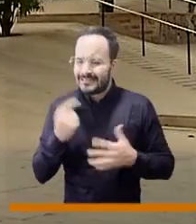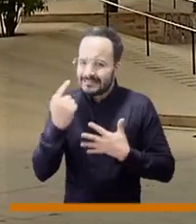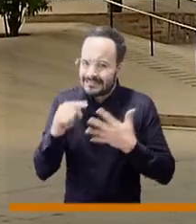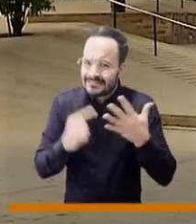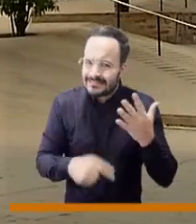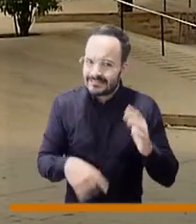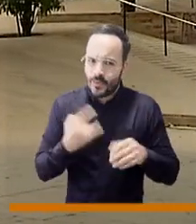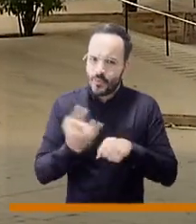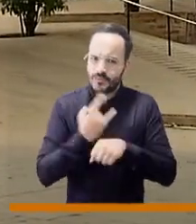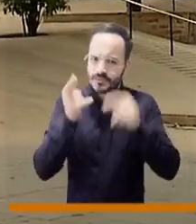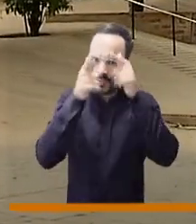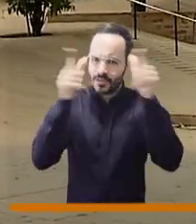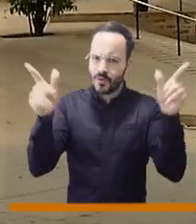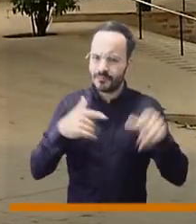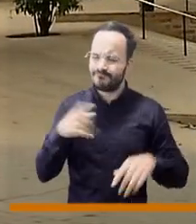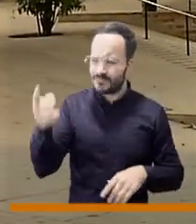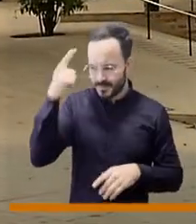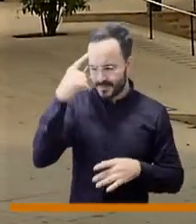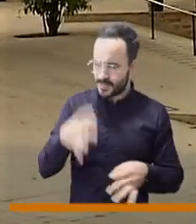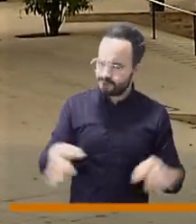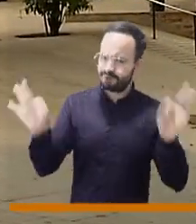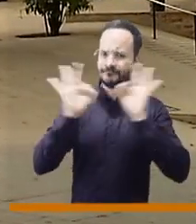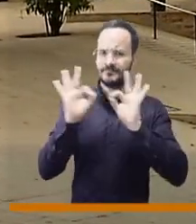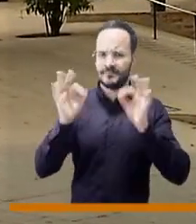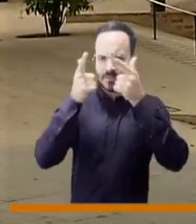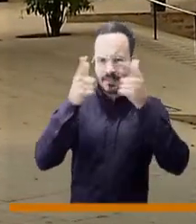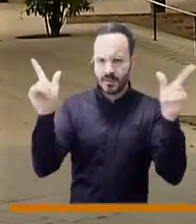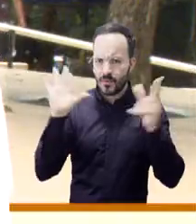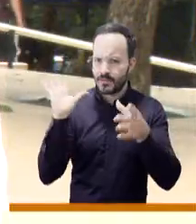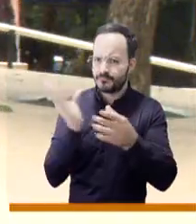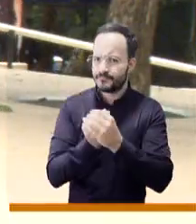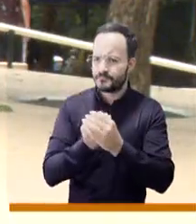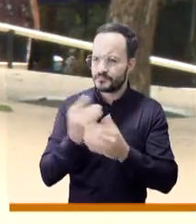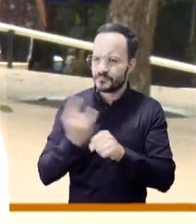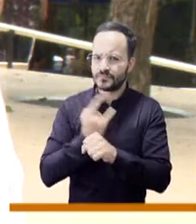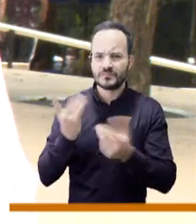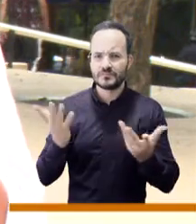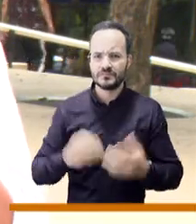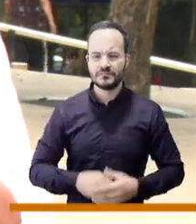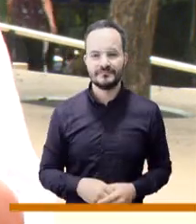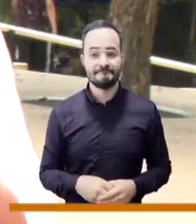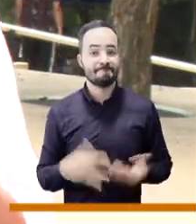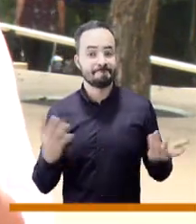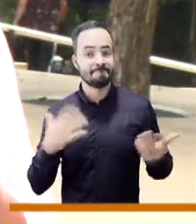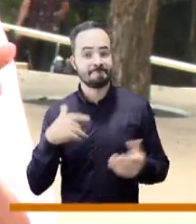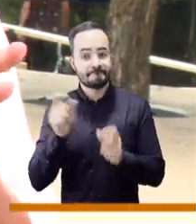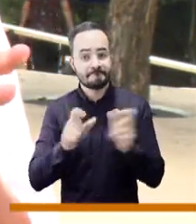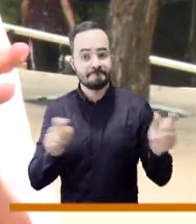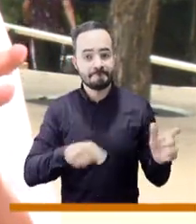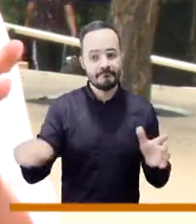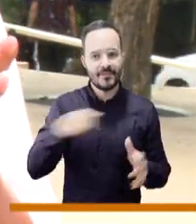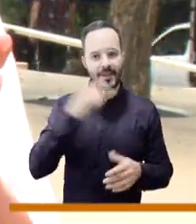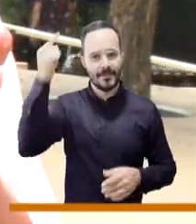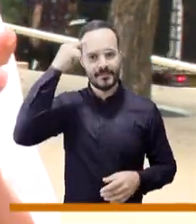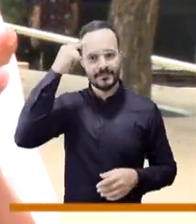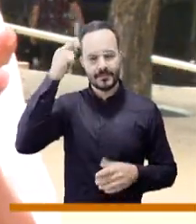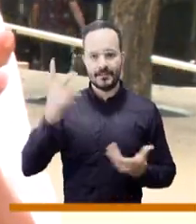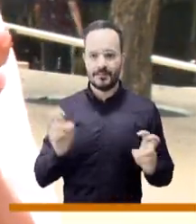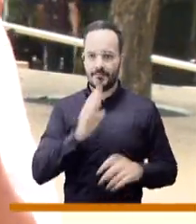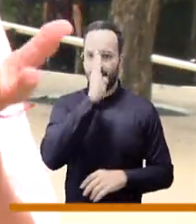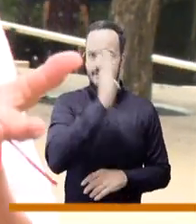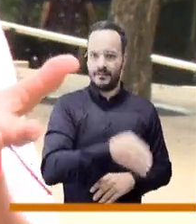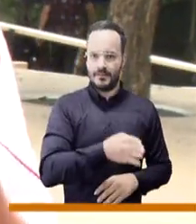qué usted cree que es necesario el lenguaje inclusivo? Las personas creen que la heterosexualidad es una